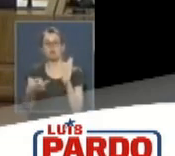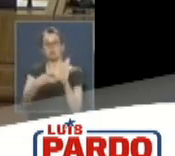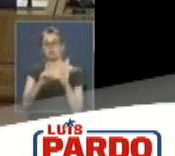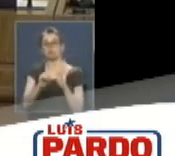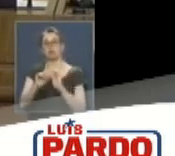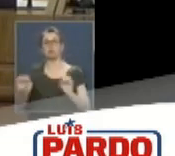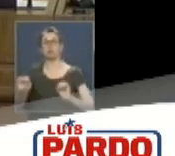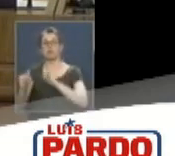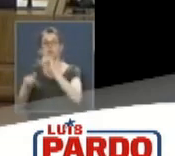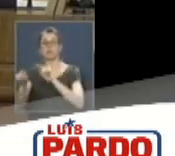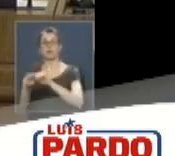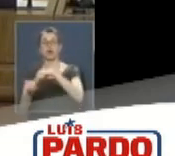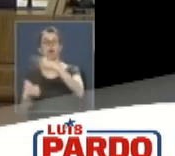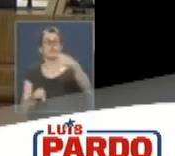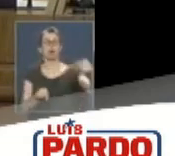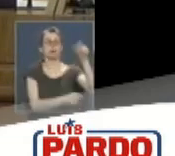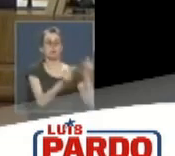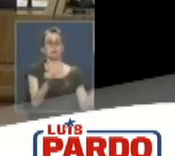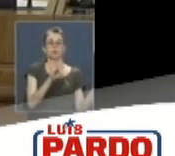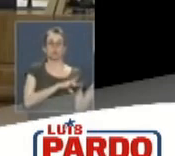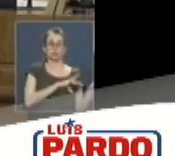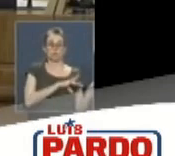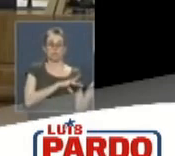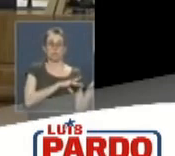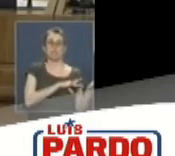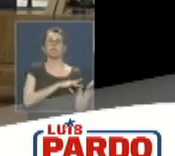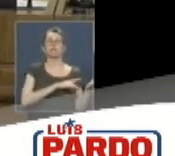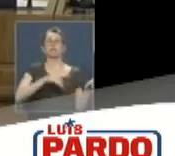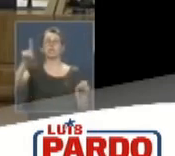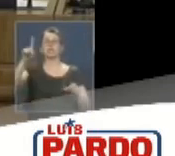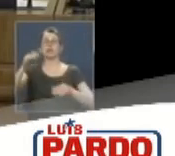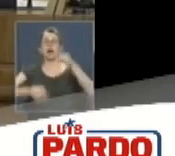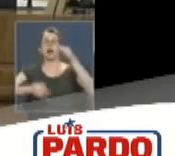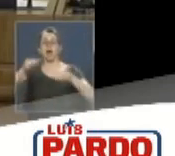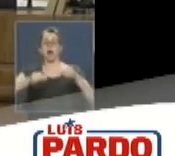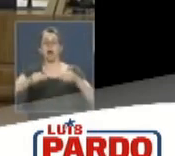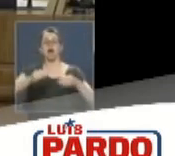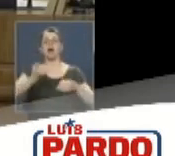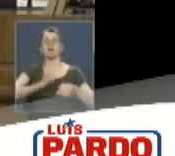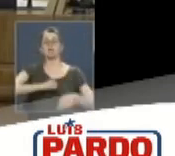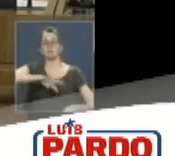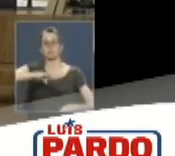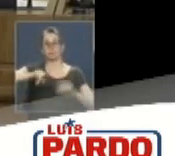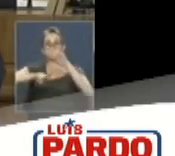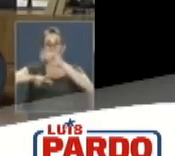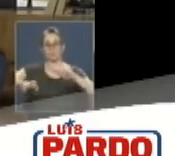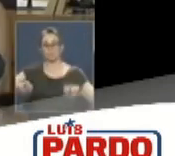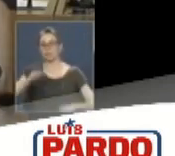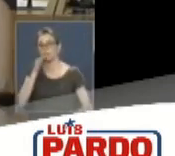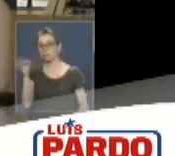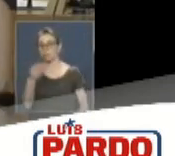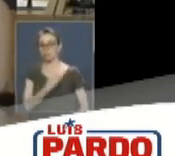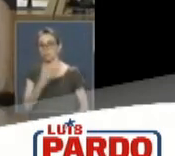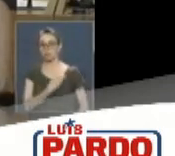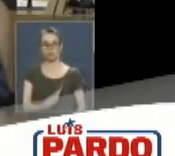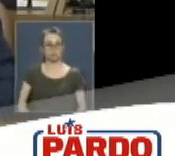de defenderse como el resto de los chilenos que se somete a nuestro sistema procesal vigente. He dicho, señor Presidente.